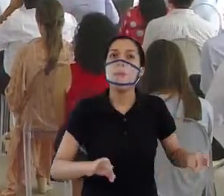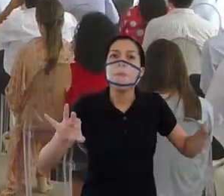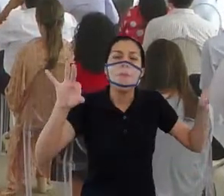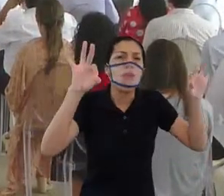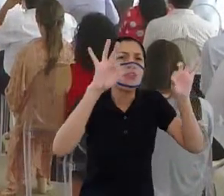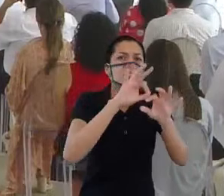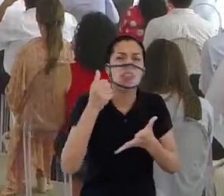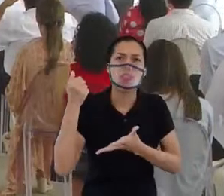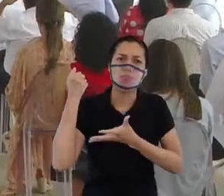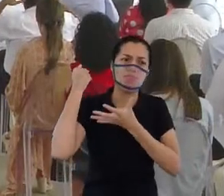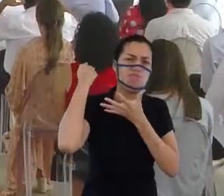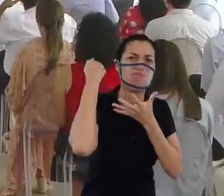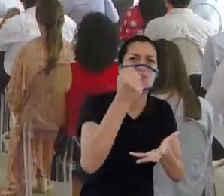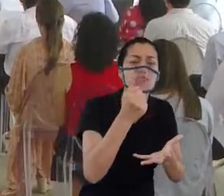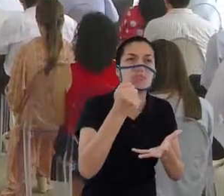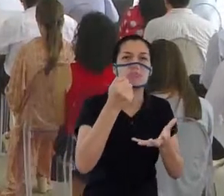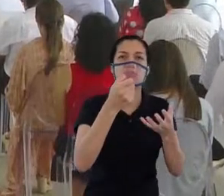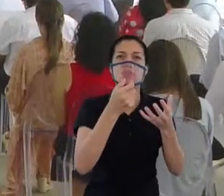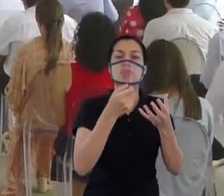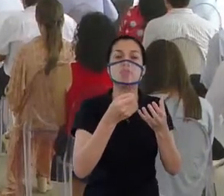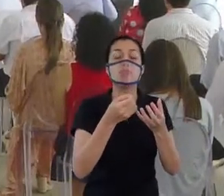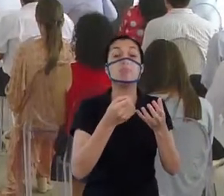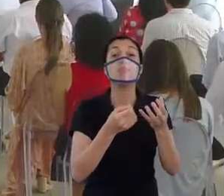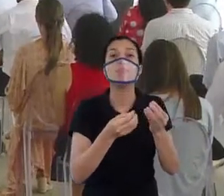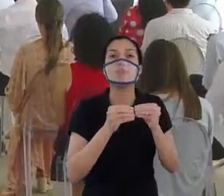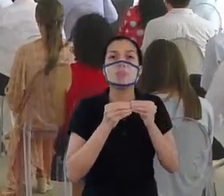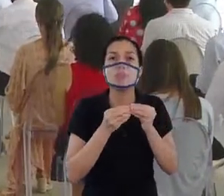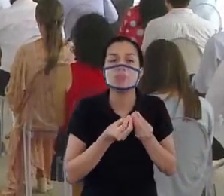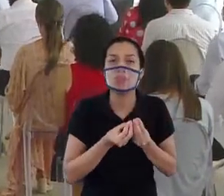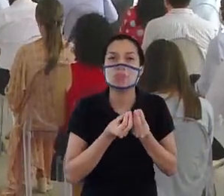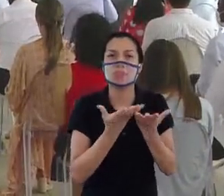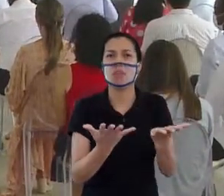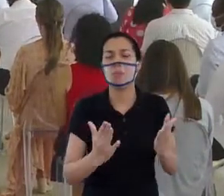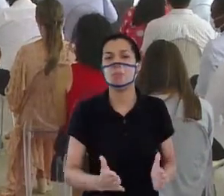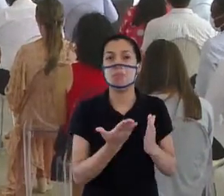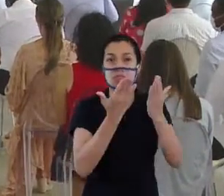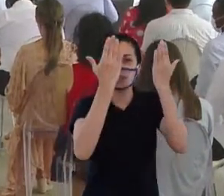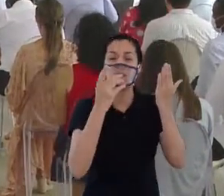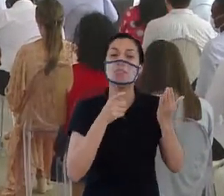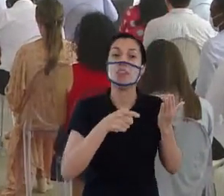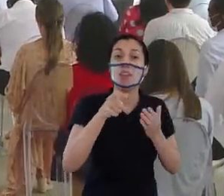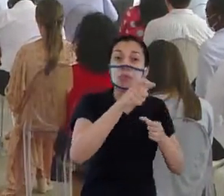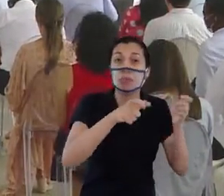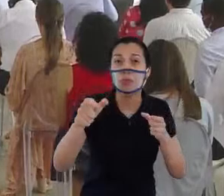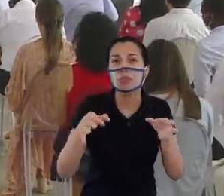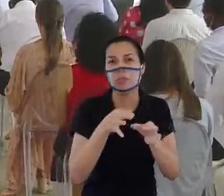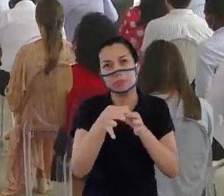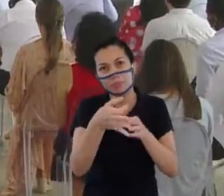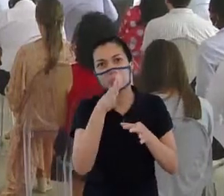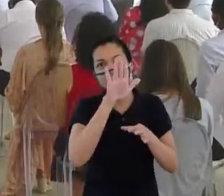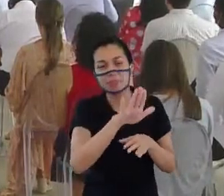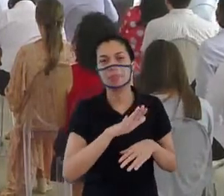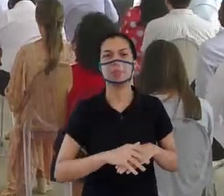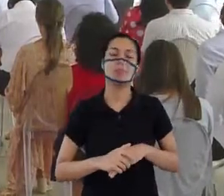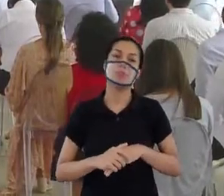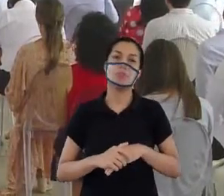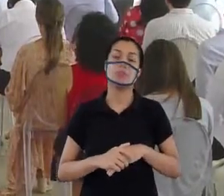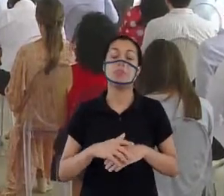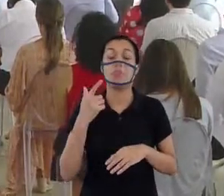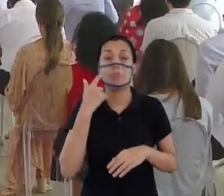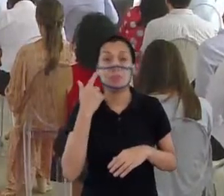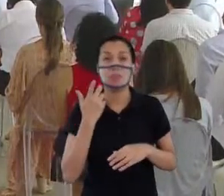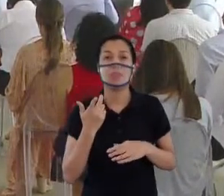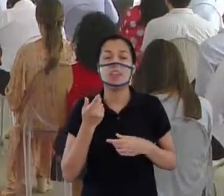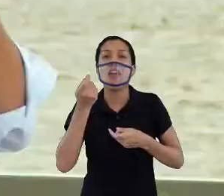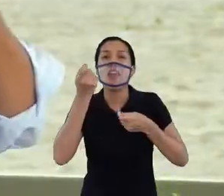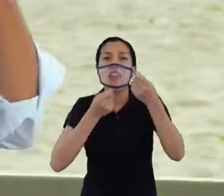tenemos que evitar caer en espirales negativos. La economía depende mucho de la percepción. La percepción